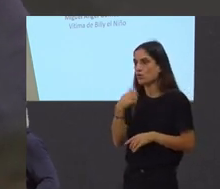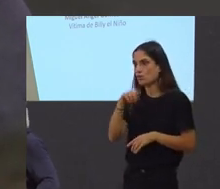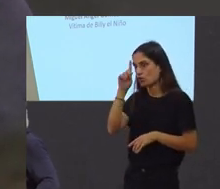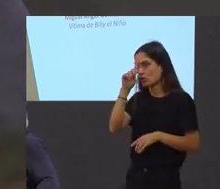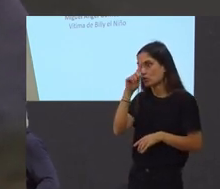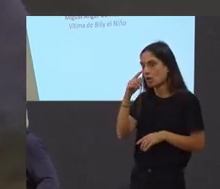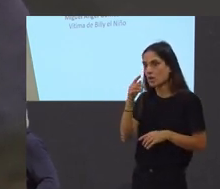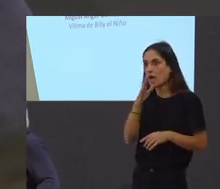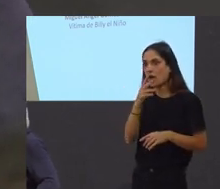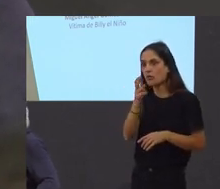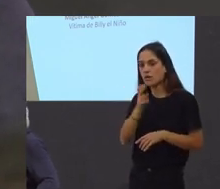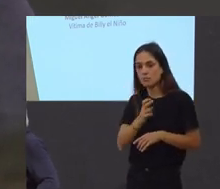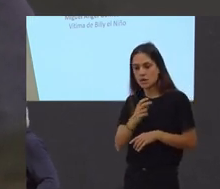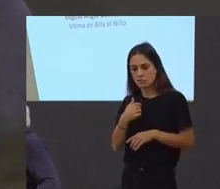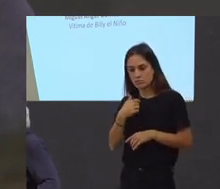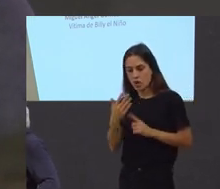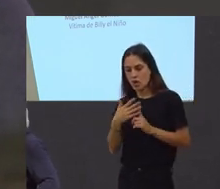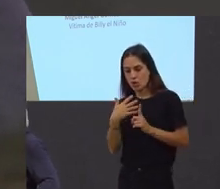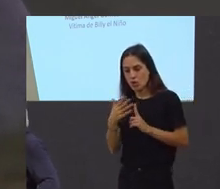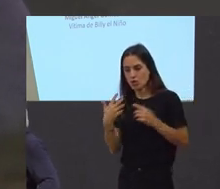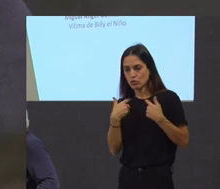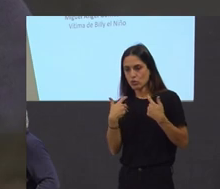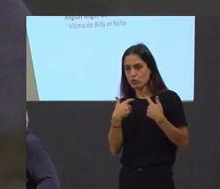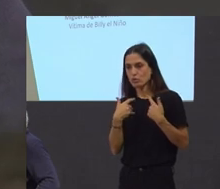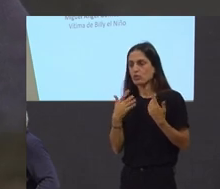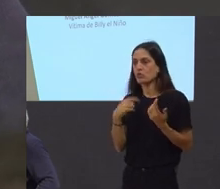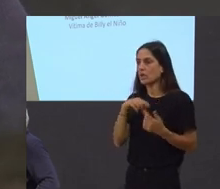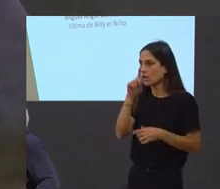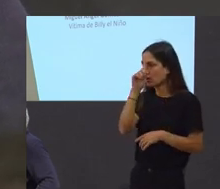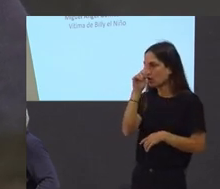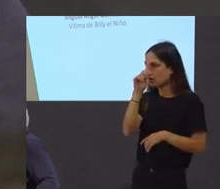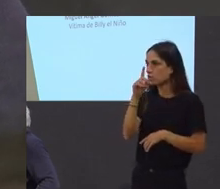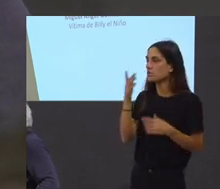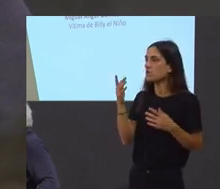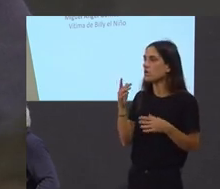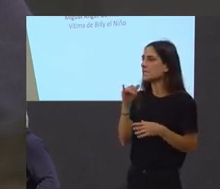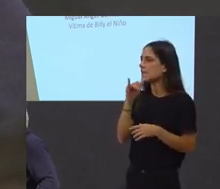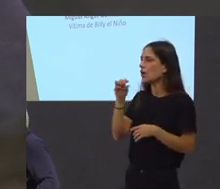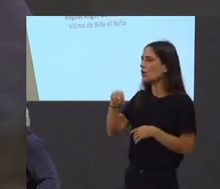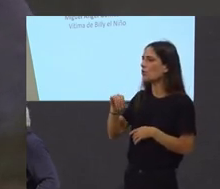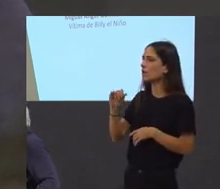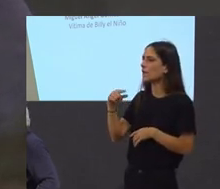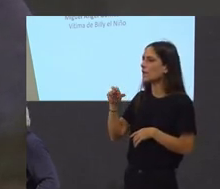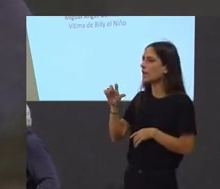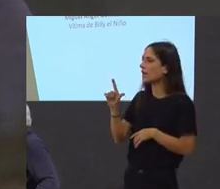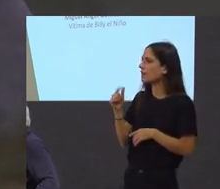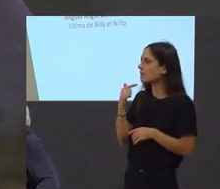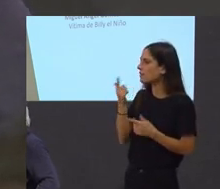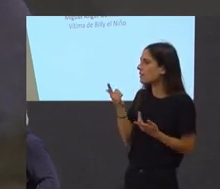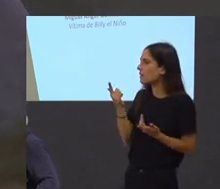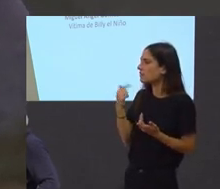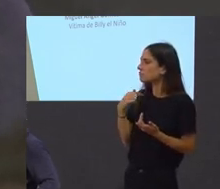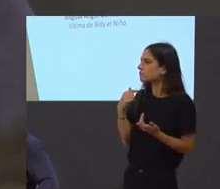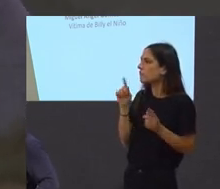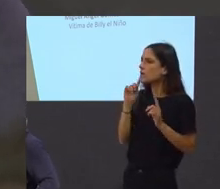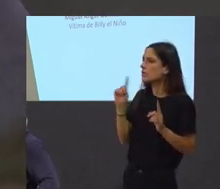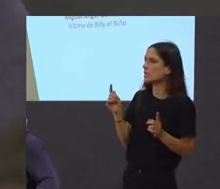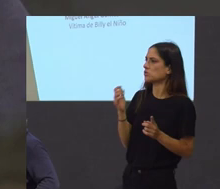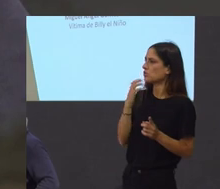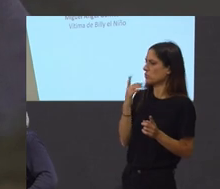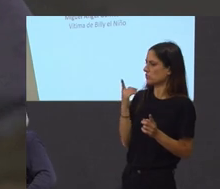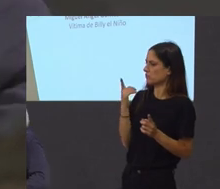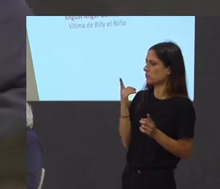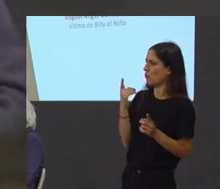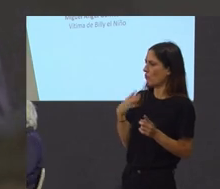le dijo martin villa diego le dijo juanjo ya les dijo o sea que si no o sea que eso es que